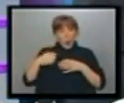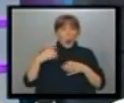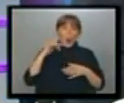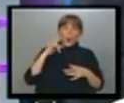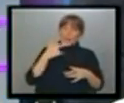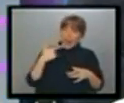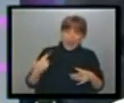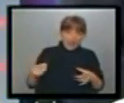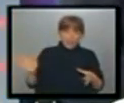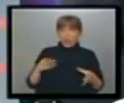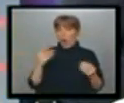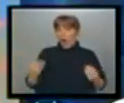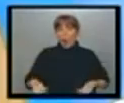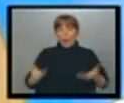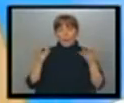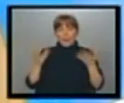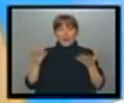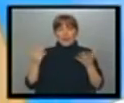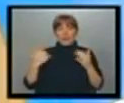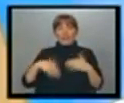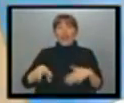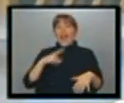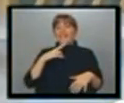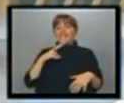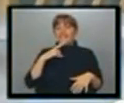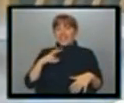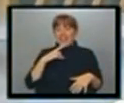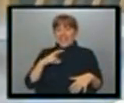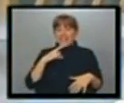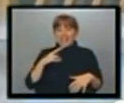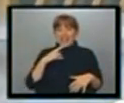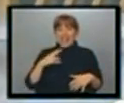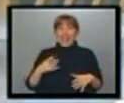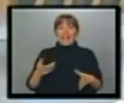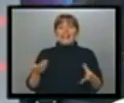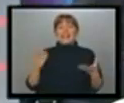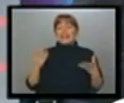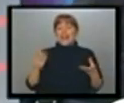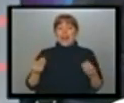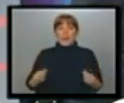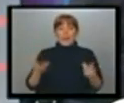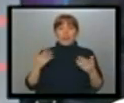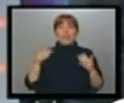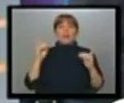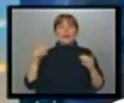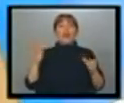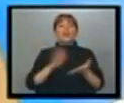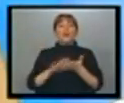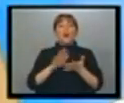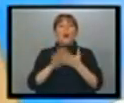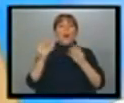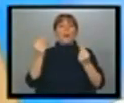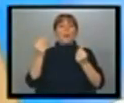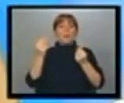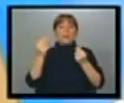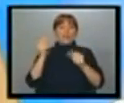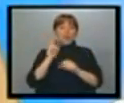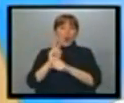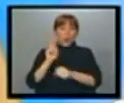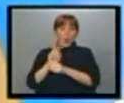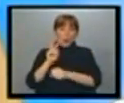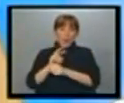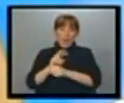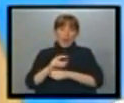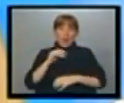leche. Se viene a partir del viernes nuevos precios cuidados con aumento también. Entonces, ¿qué cosas tenés que hacer vos, te vamos a decir,